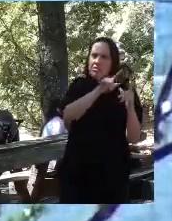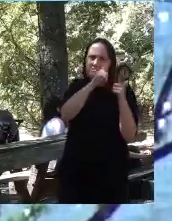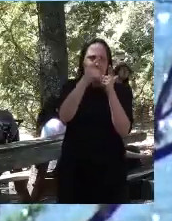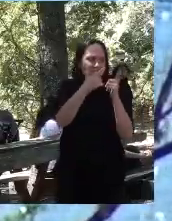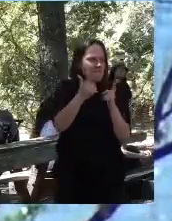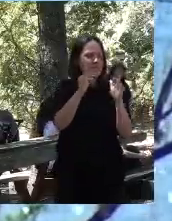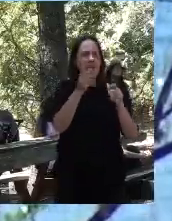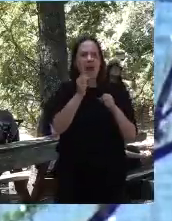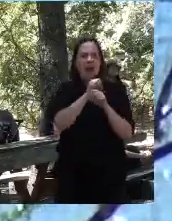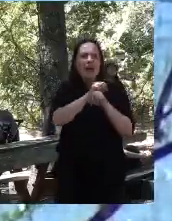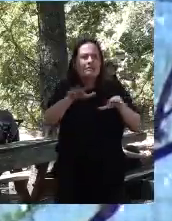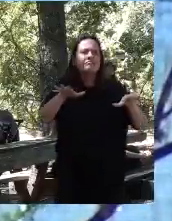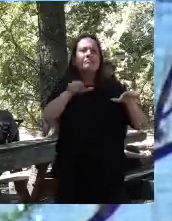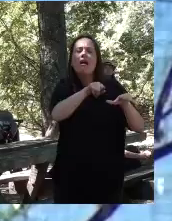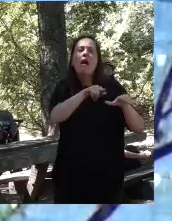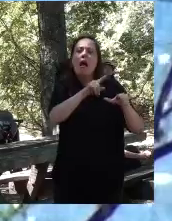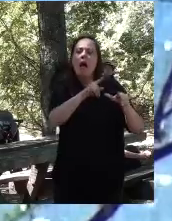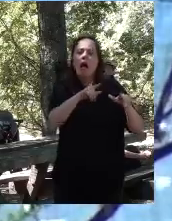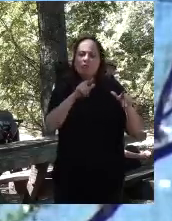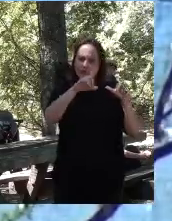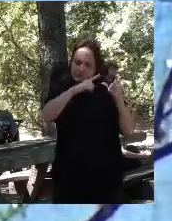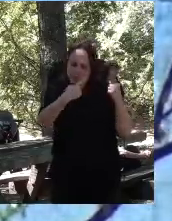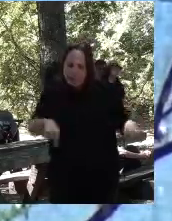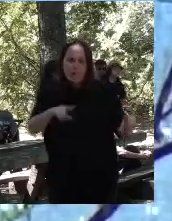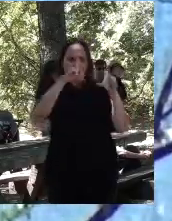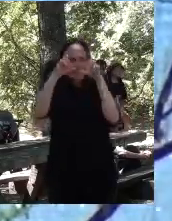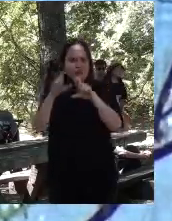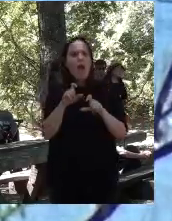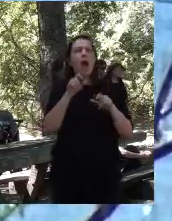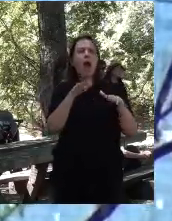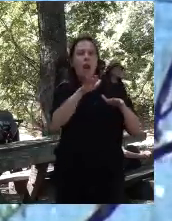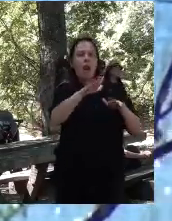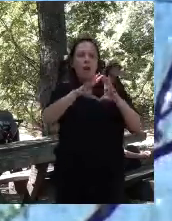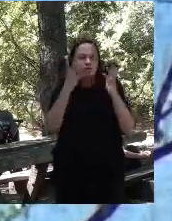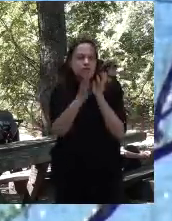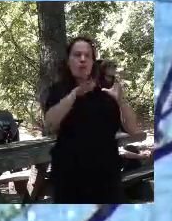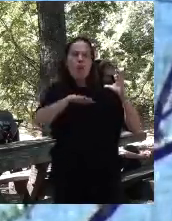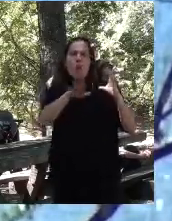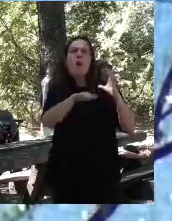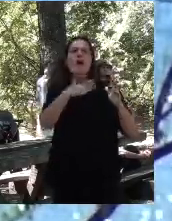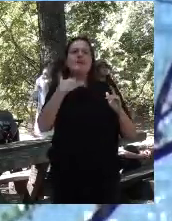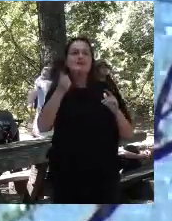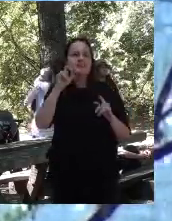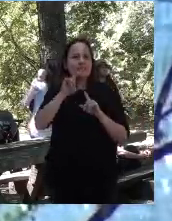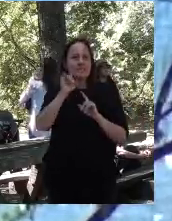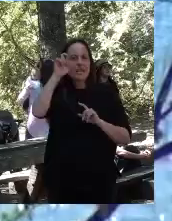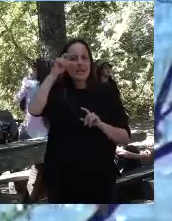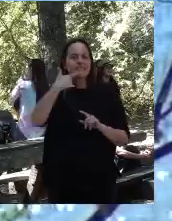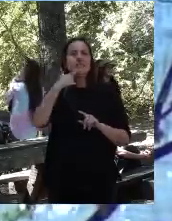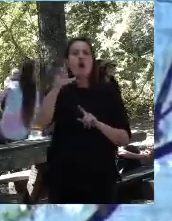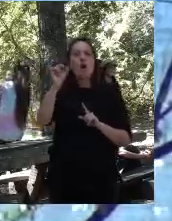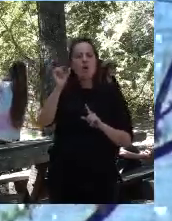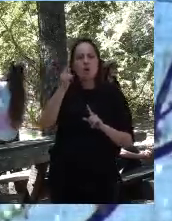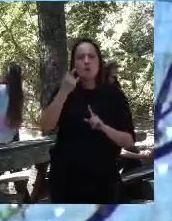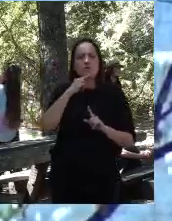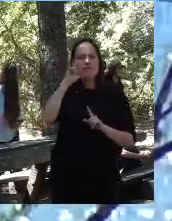negro que yo recuerdo en color, el mundo submarino de Jacques Cousteau, el gran explorador marino, fueron para mí una